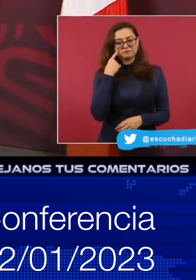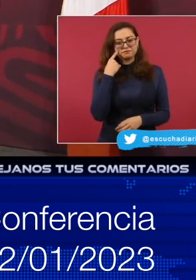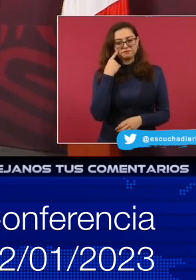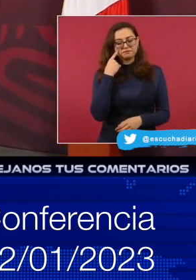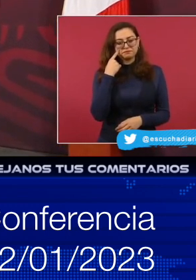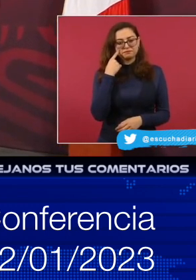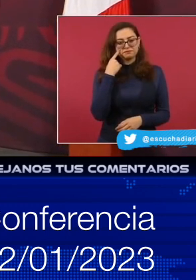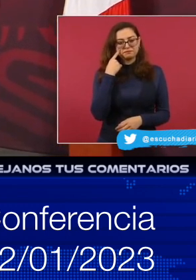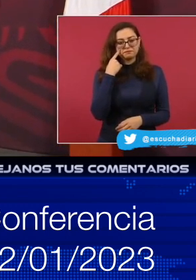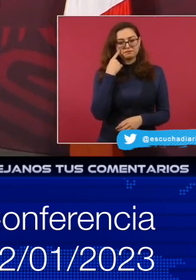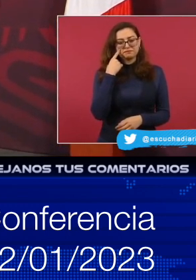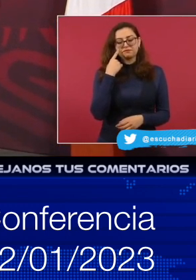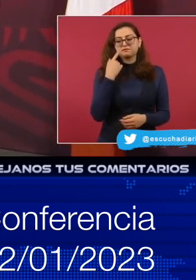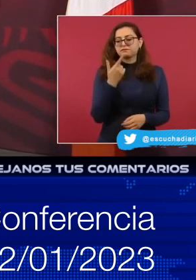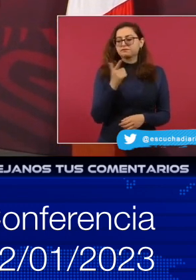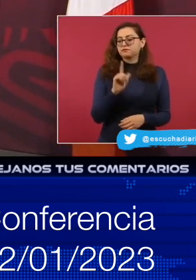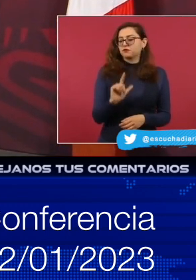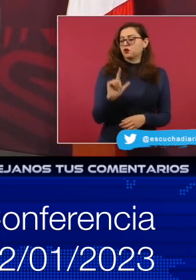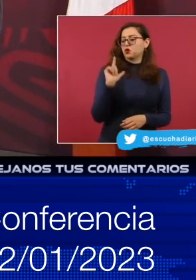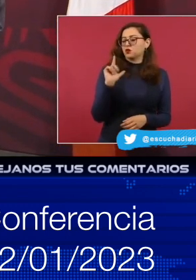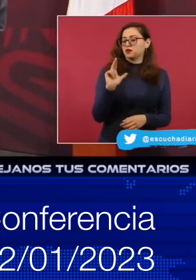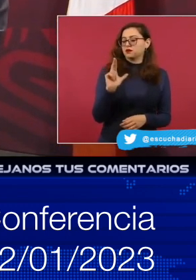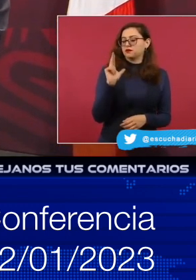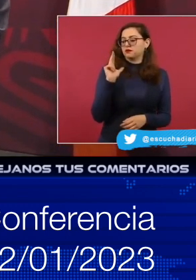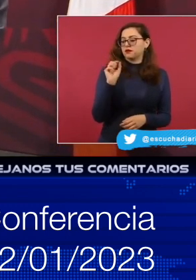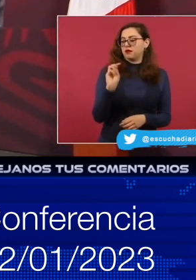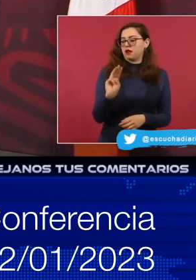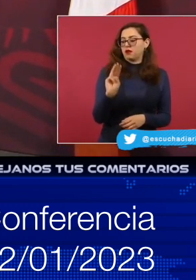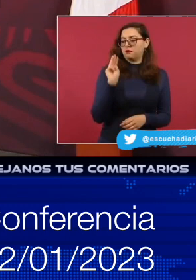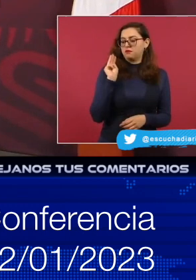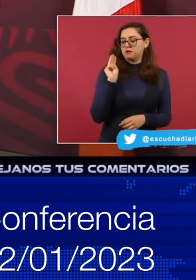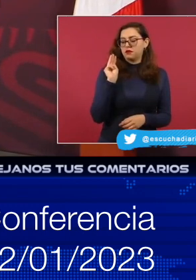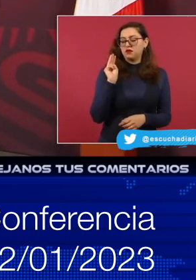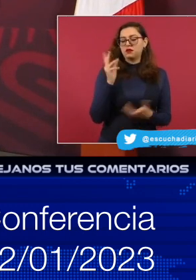que tuvimos con los